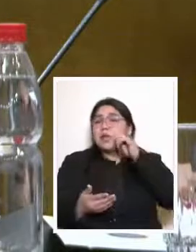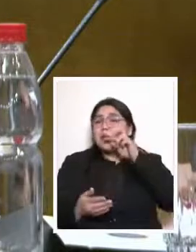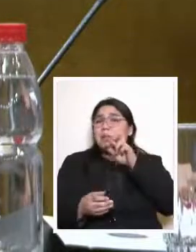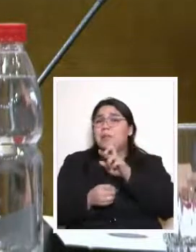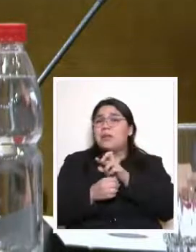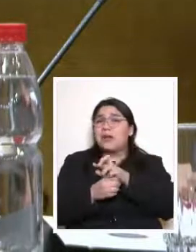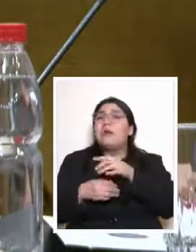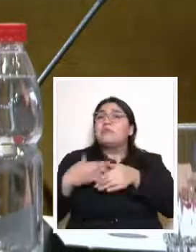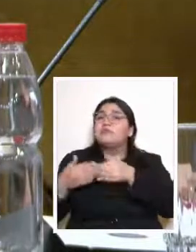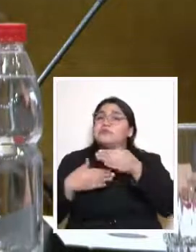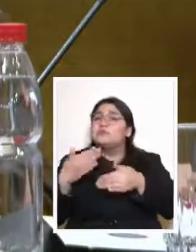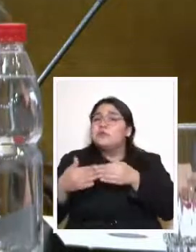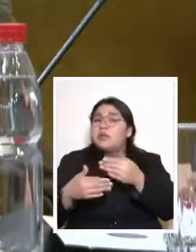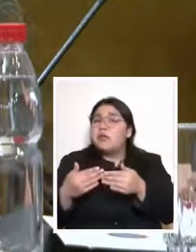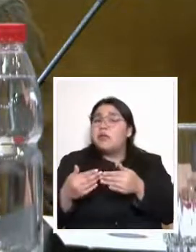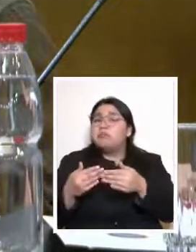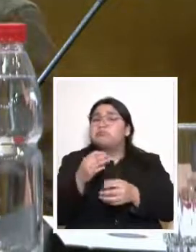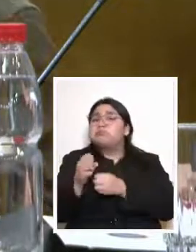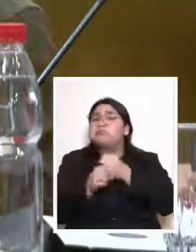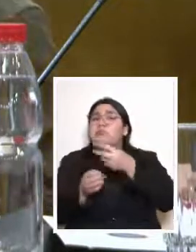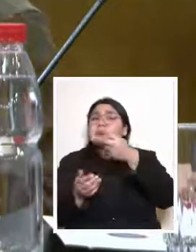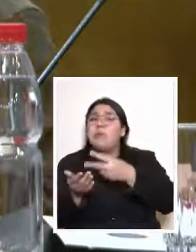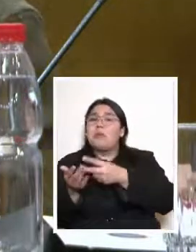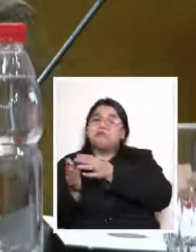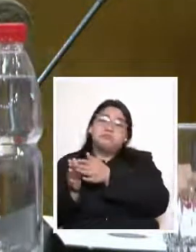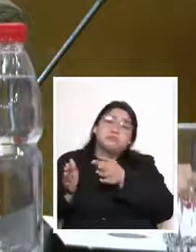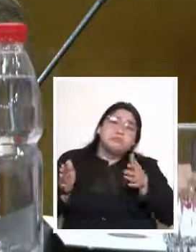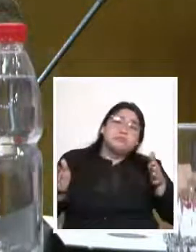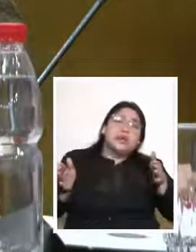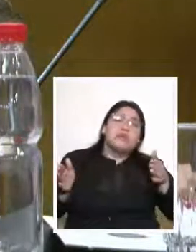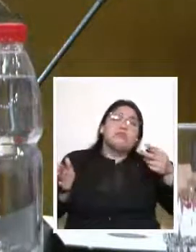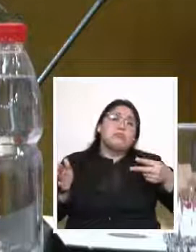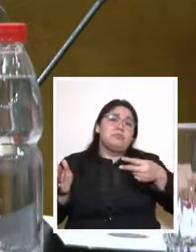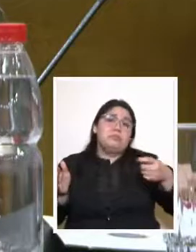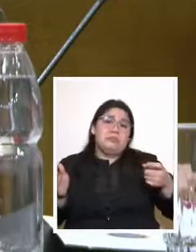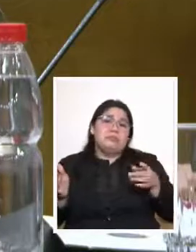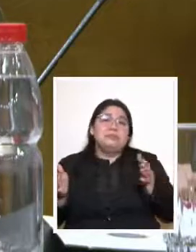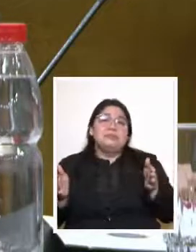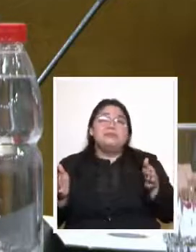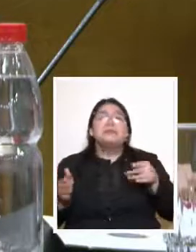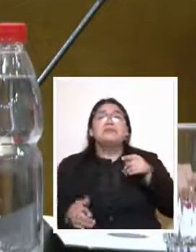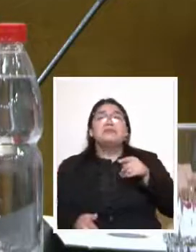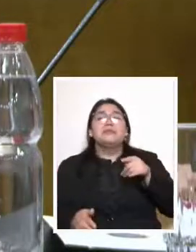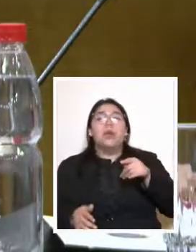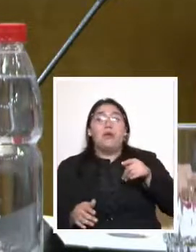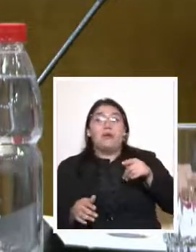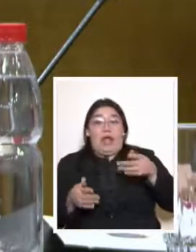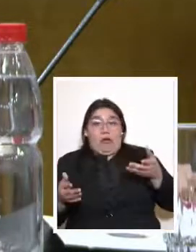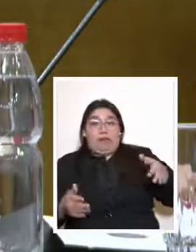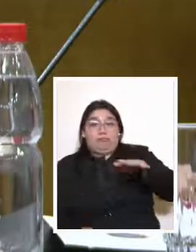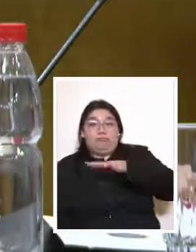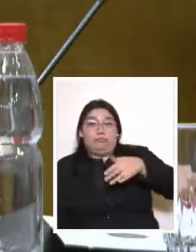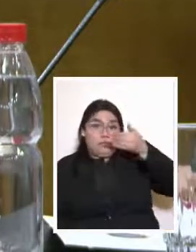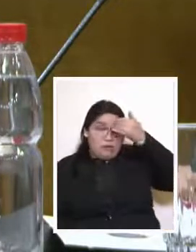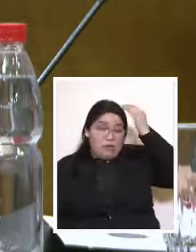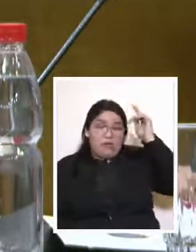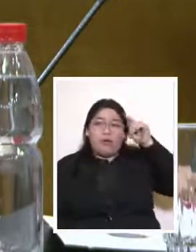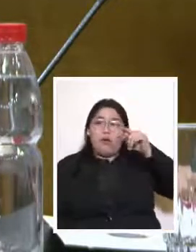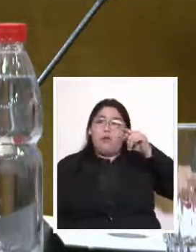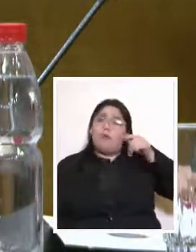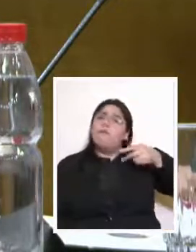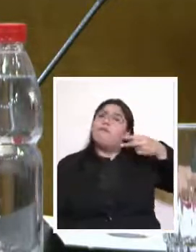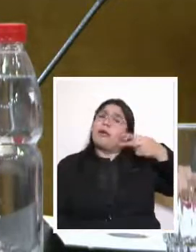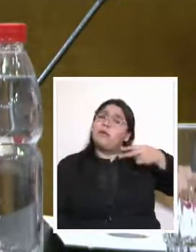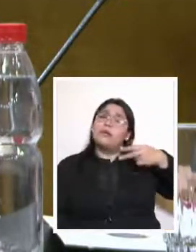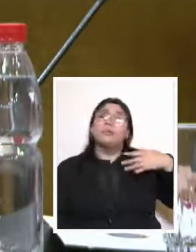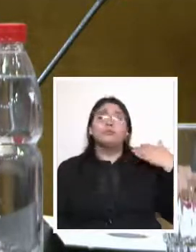de principio del siglo XX y en realidad en el mundo contemporáneo tienen un significado y un valor muy importante. Tienen un valor muy importante que